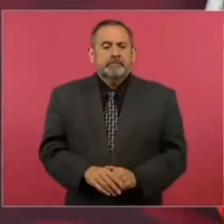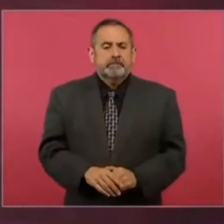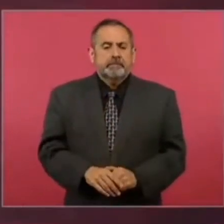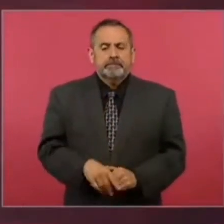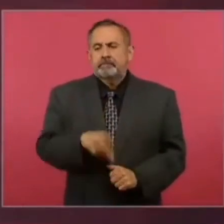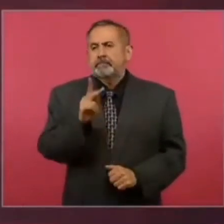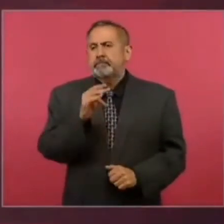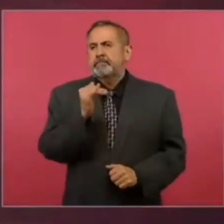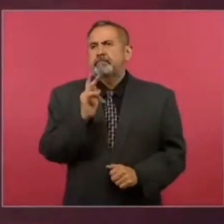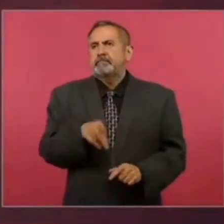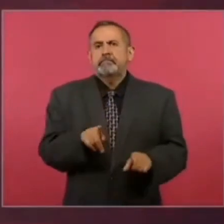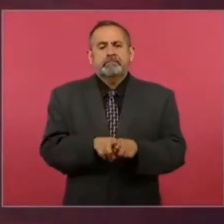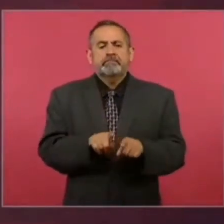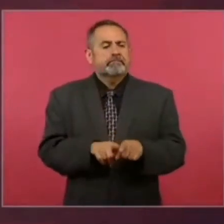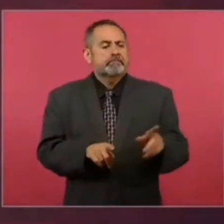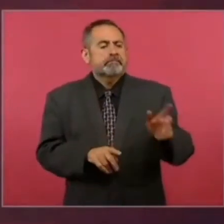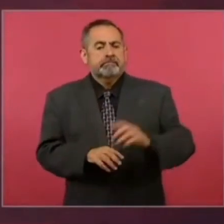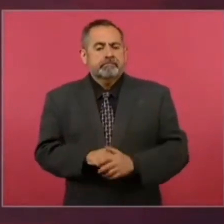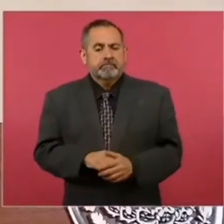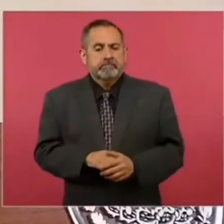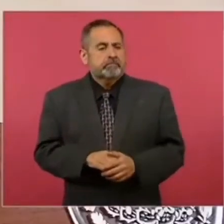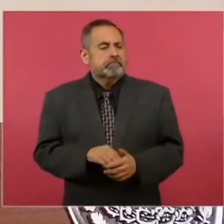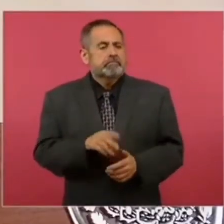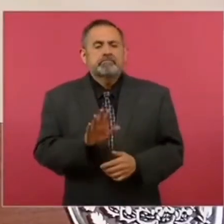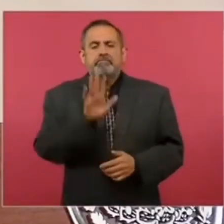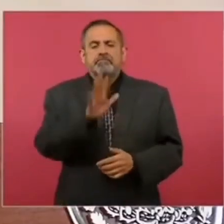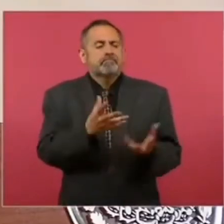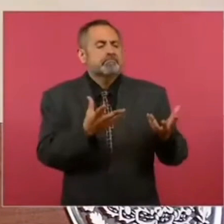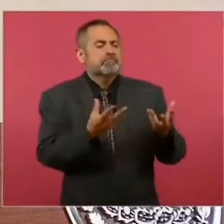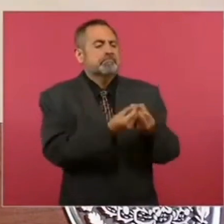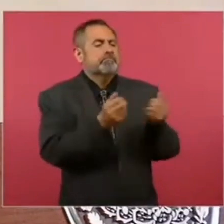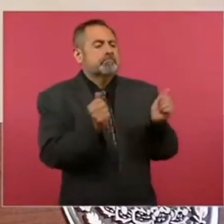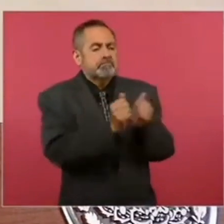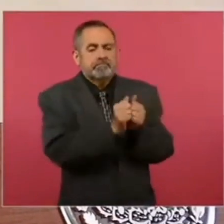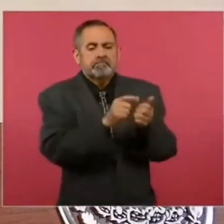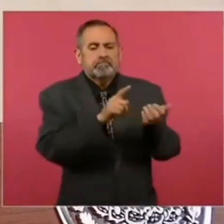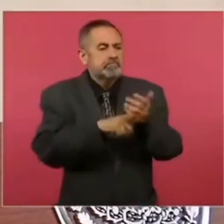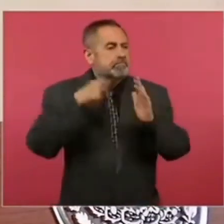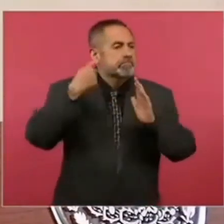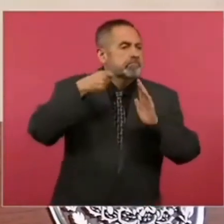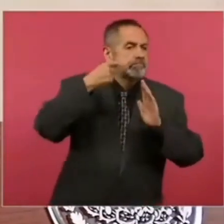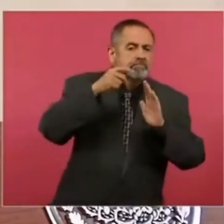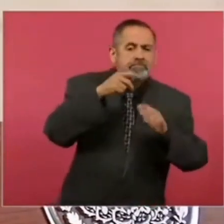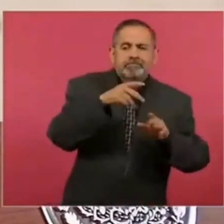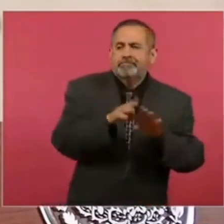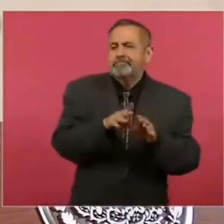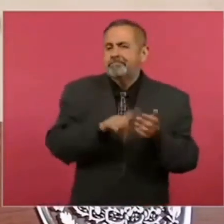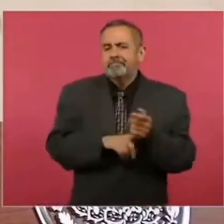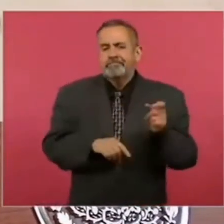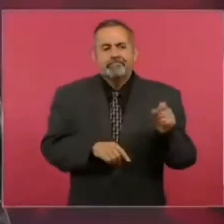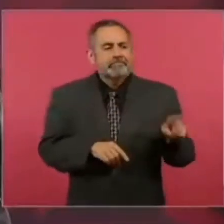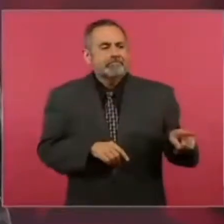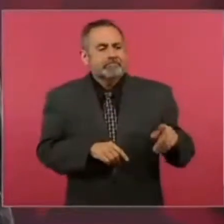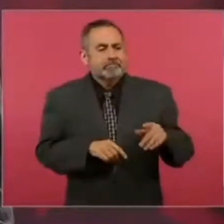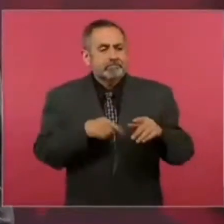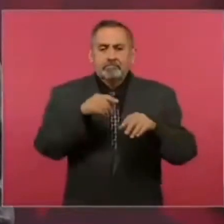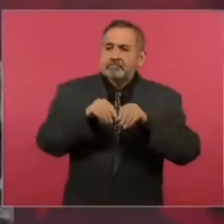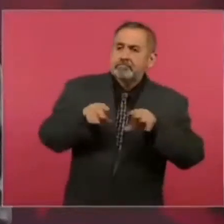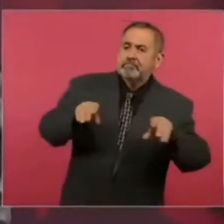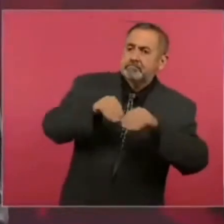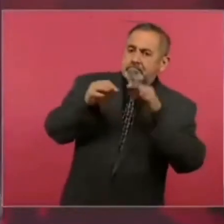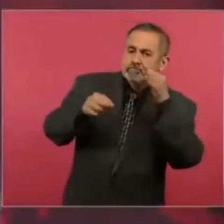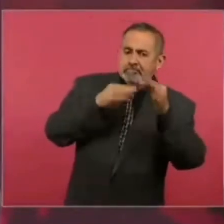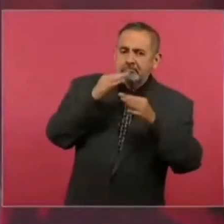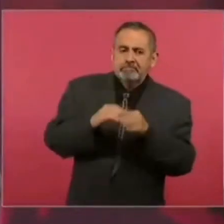Pero es como si estuviese haciendo esos reportajes, es como, o transmitiendo esos